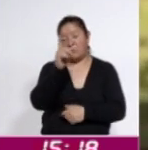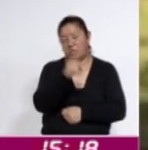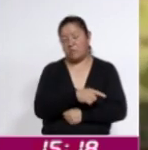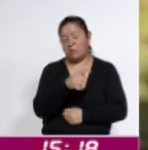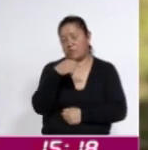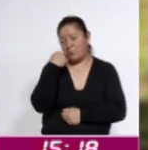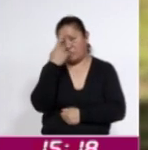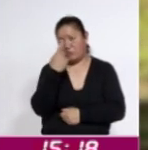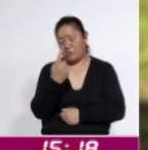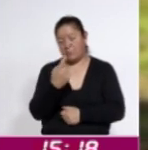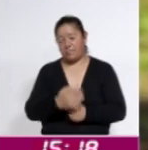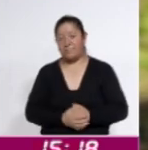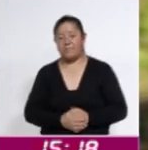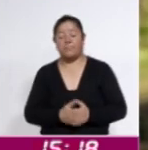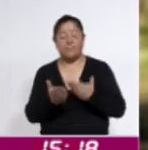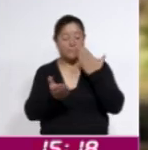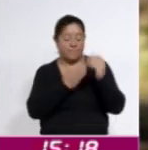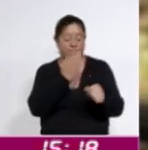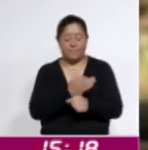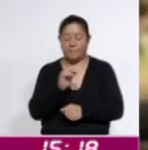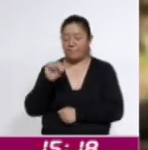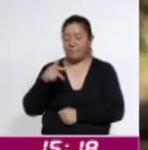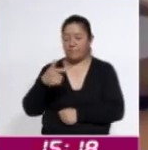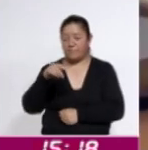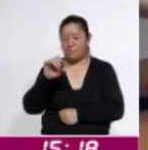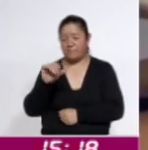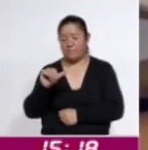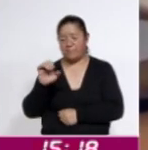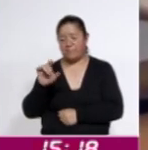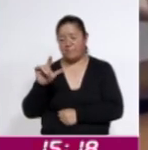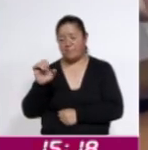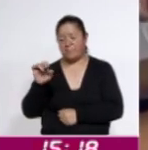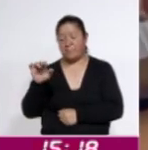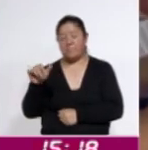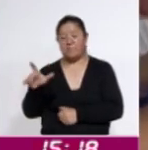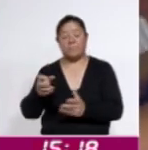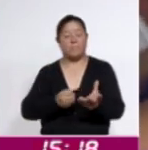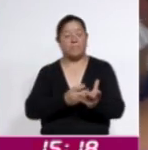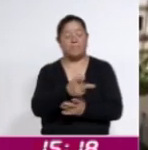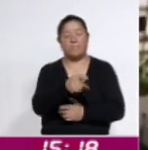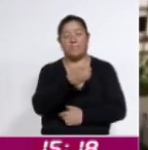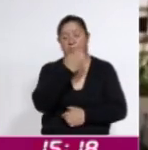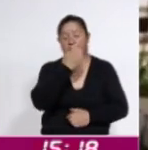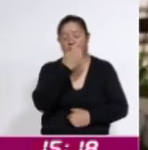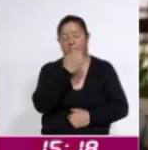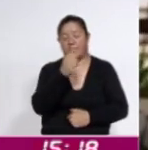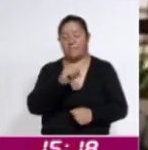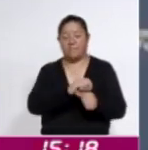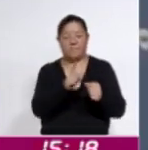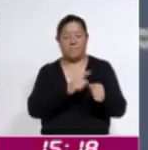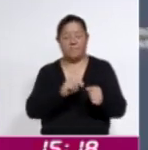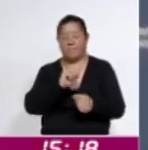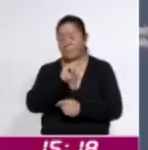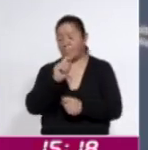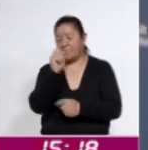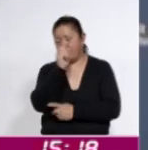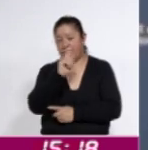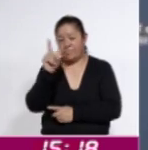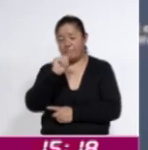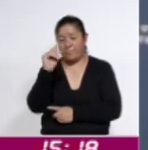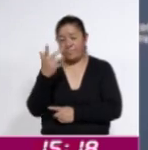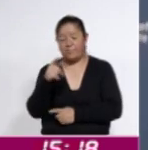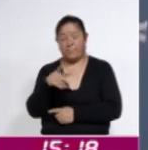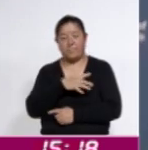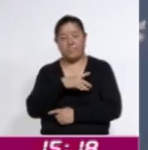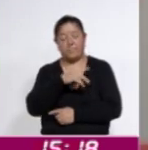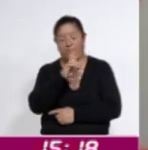La estudiante Ángela Elena Olazarán Laureano, egresada del Colegio Nacional de Educación Profesional Técnica, fue reconocida como